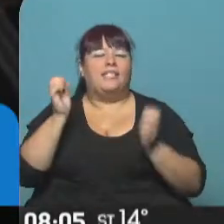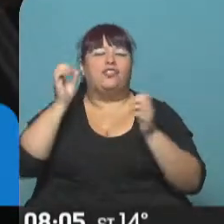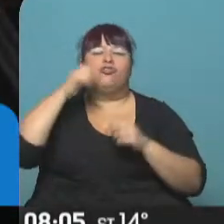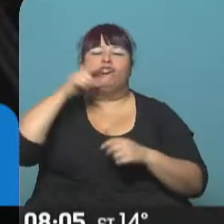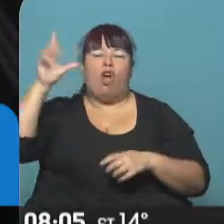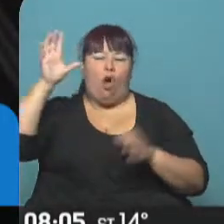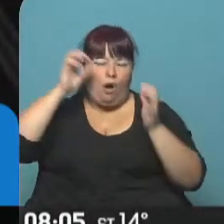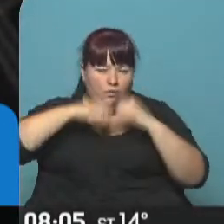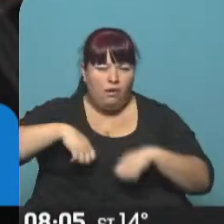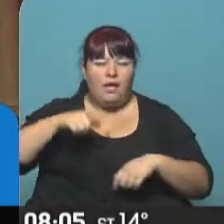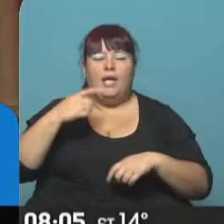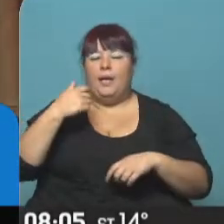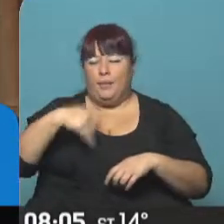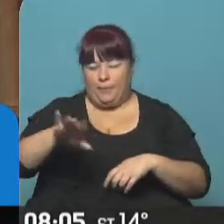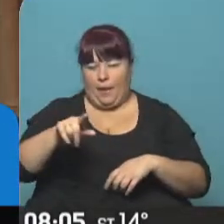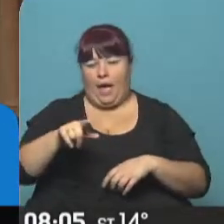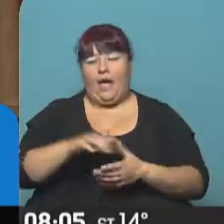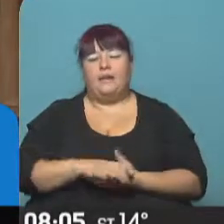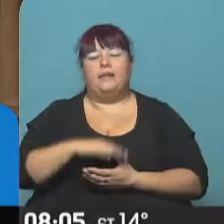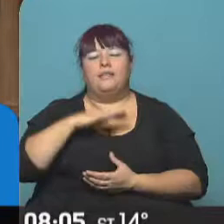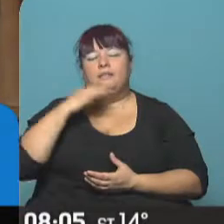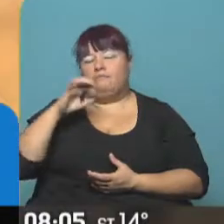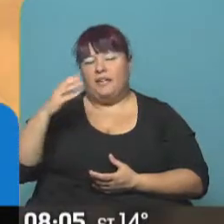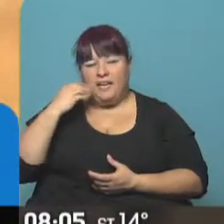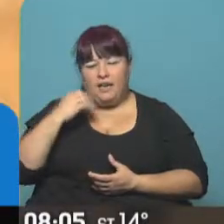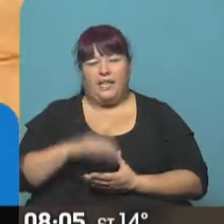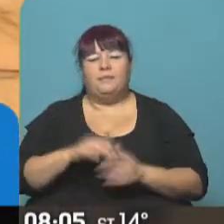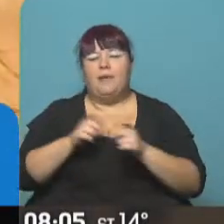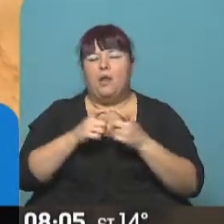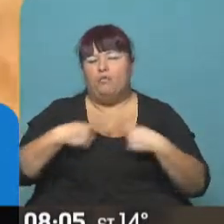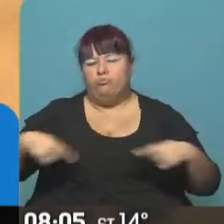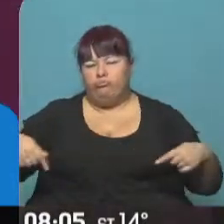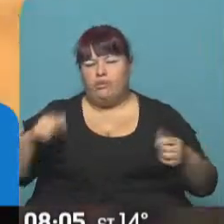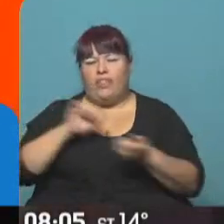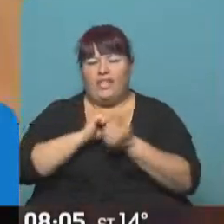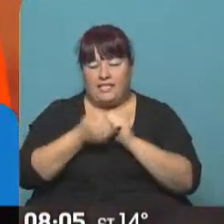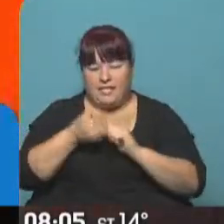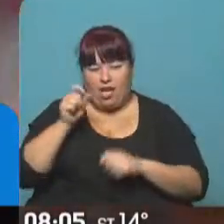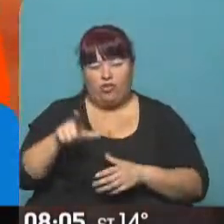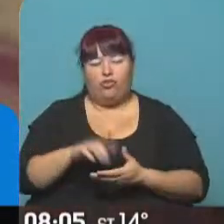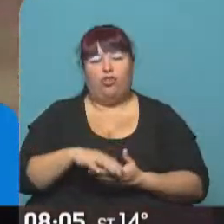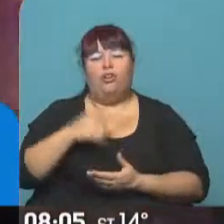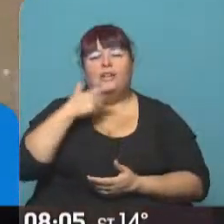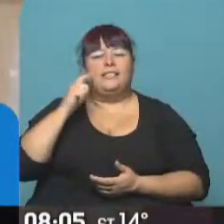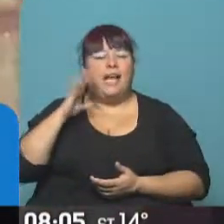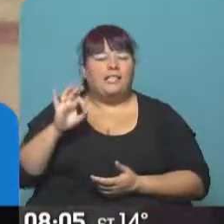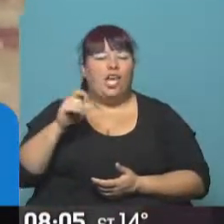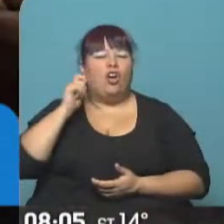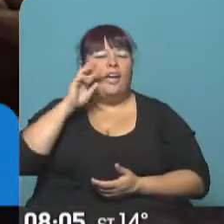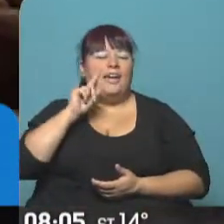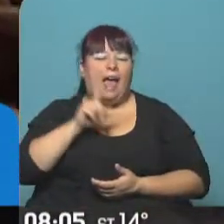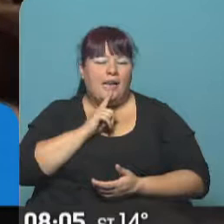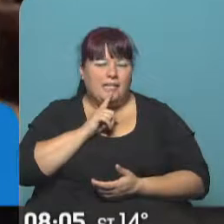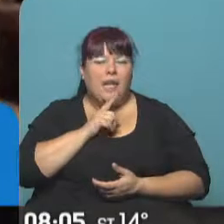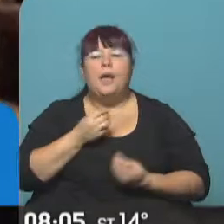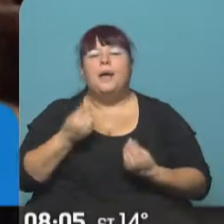Sol, que llega Jess and James, la road movie con mucho contenido sexual de Santiago Giralt, que